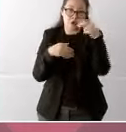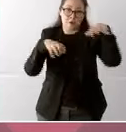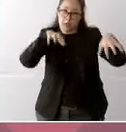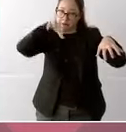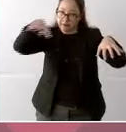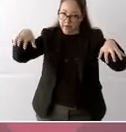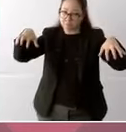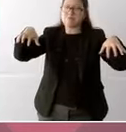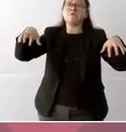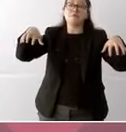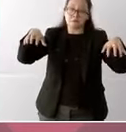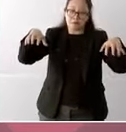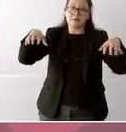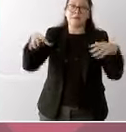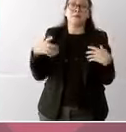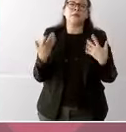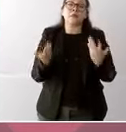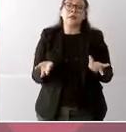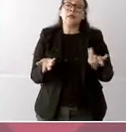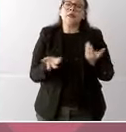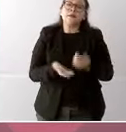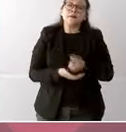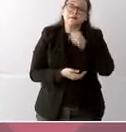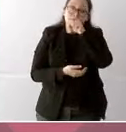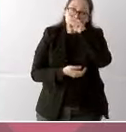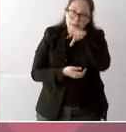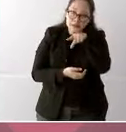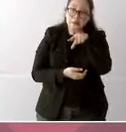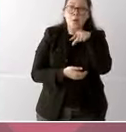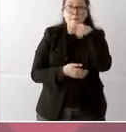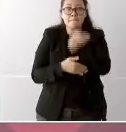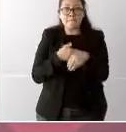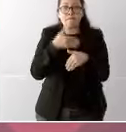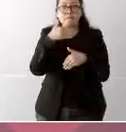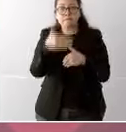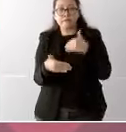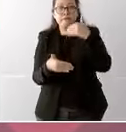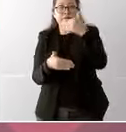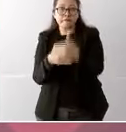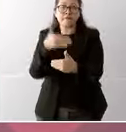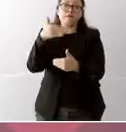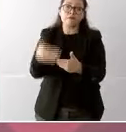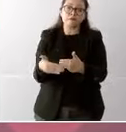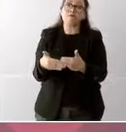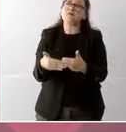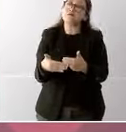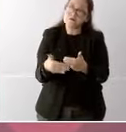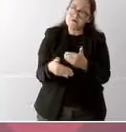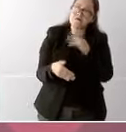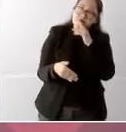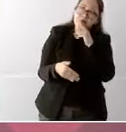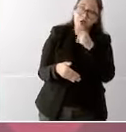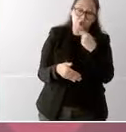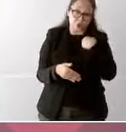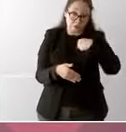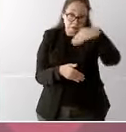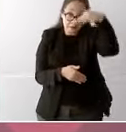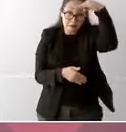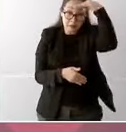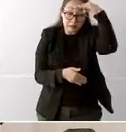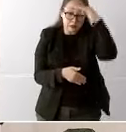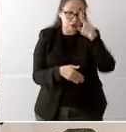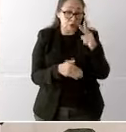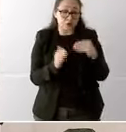puertos, y ya se está avanzando, y yo pienso que este año va a